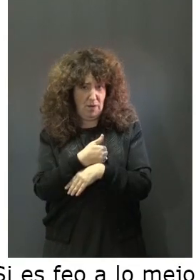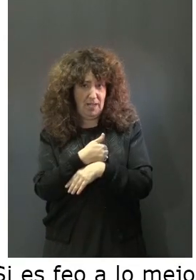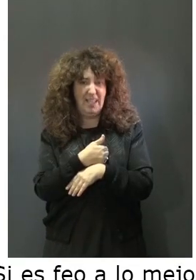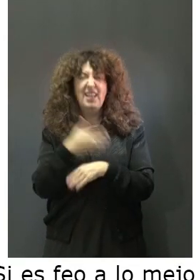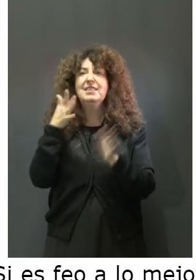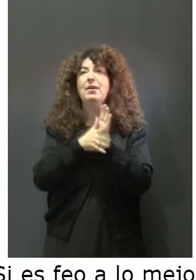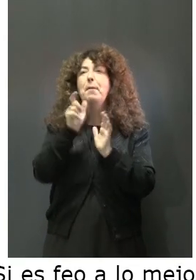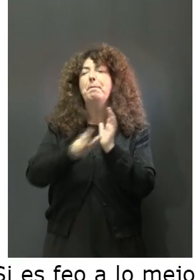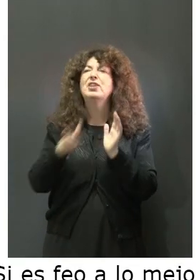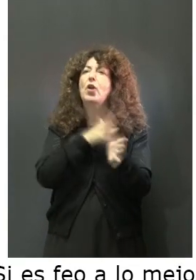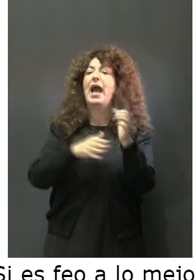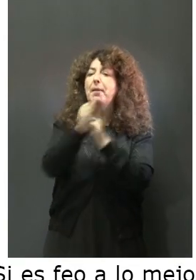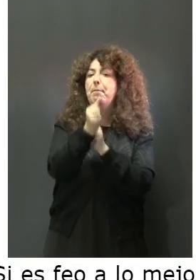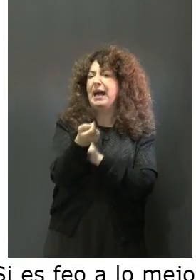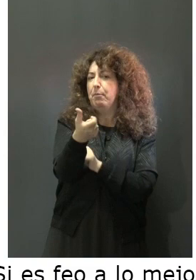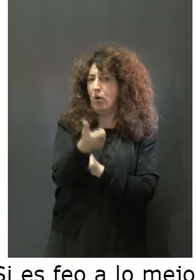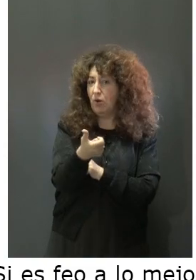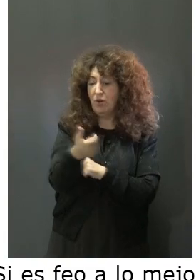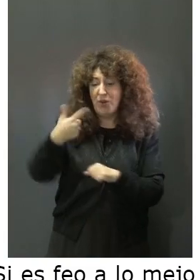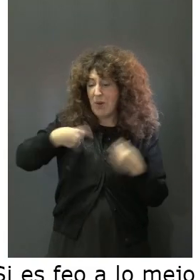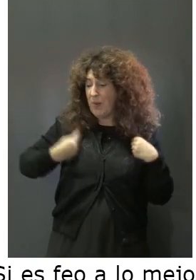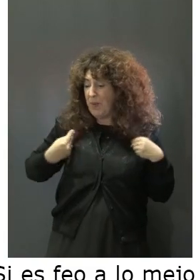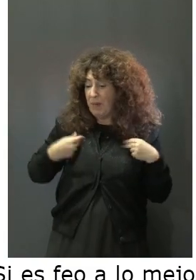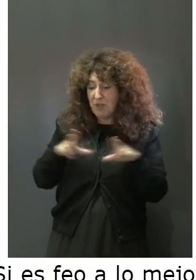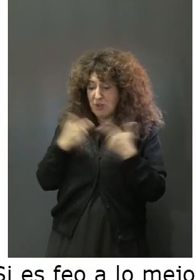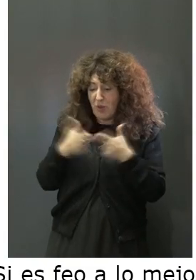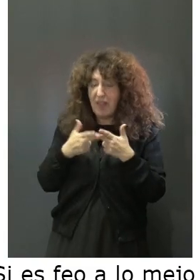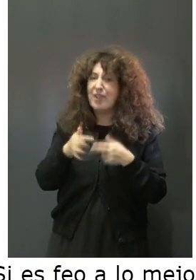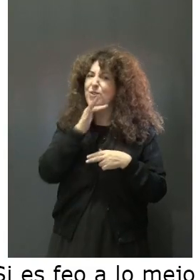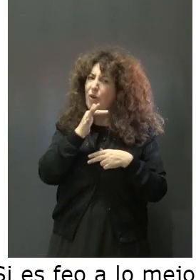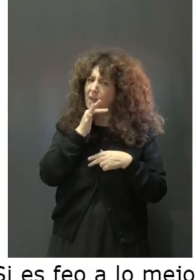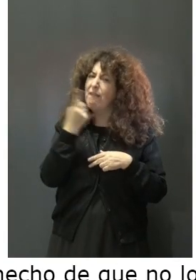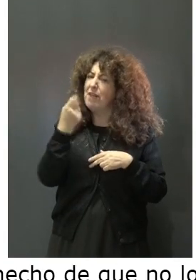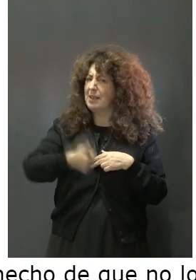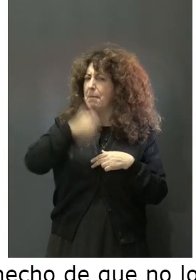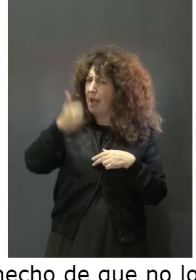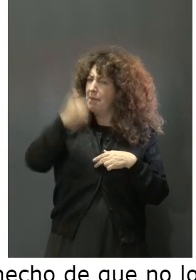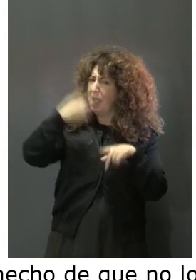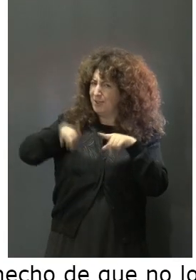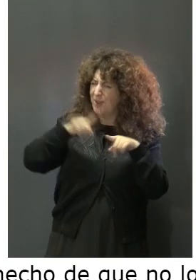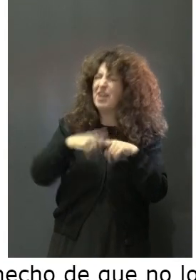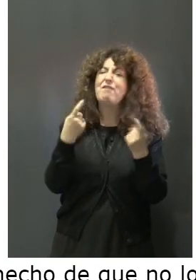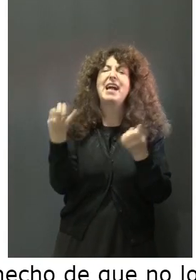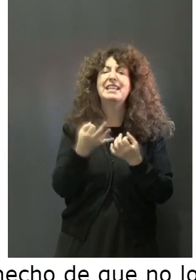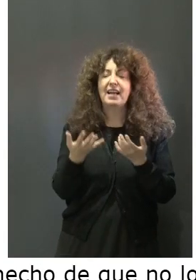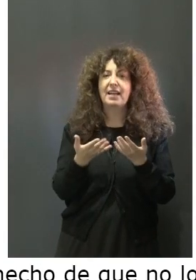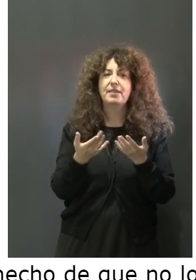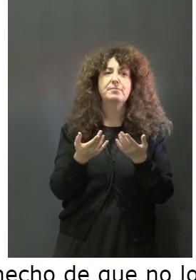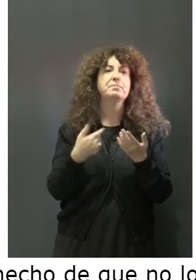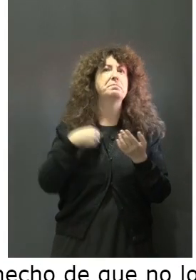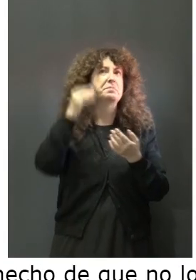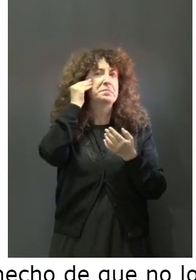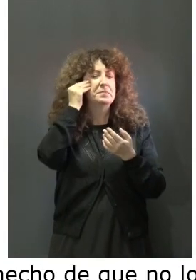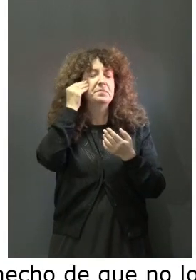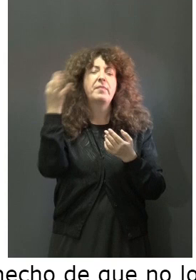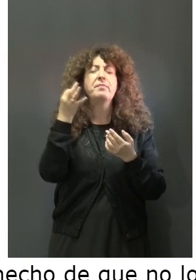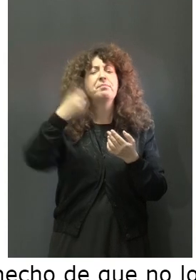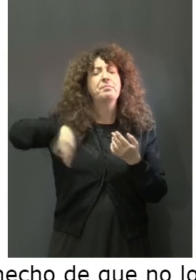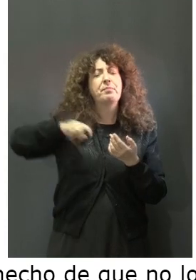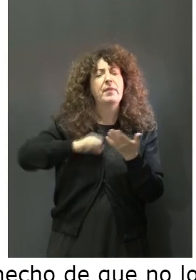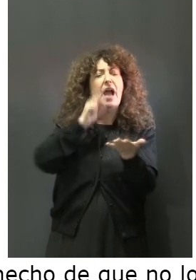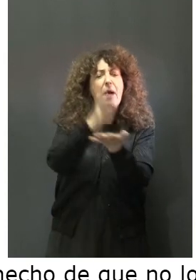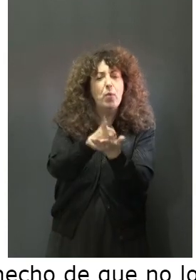poco empática. Vivimos en una sociedad donde todavía falta mucha información. Entonces, ¿qué es lo que falta? Yo creo que apostar un